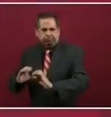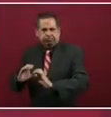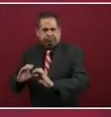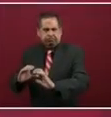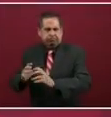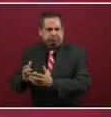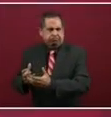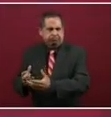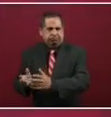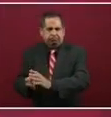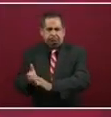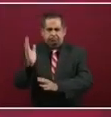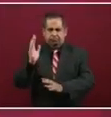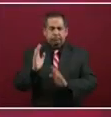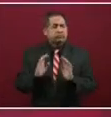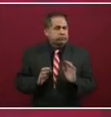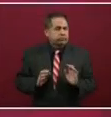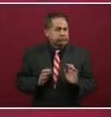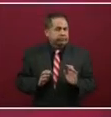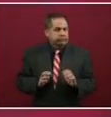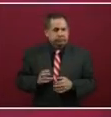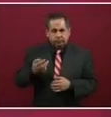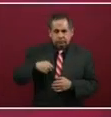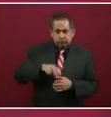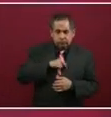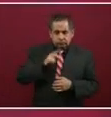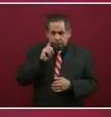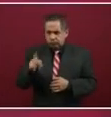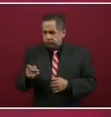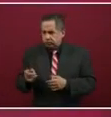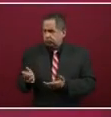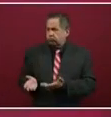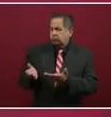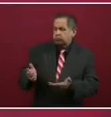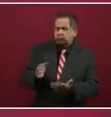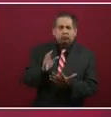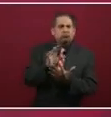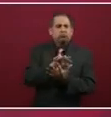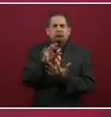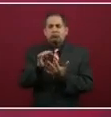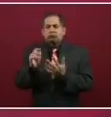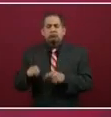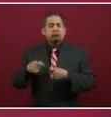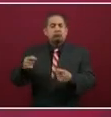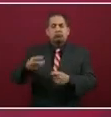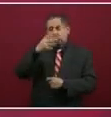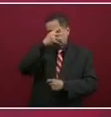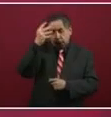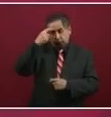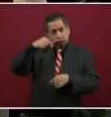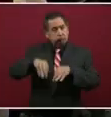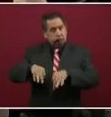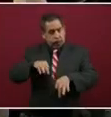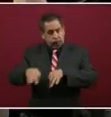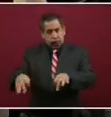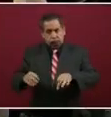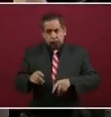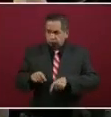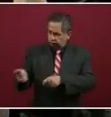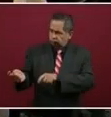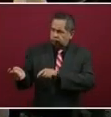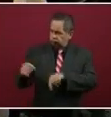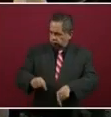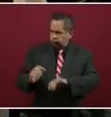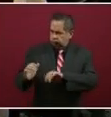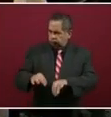Que podamos darles opciones, como se está haciendo, visas de trabajo para la integración. Y